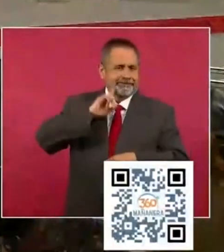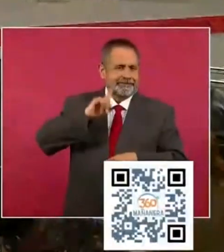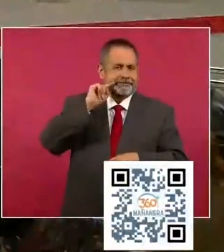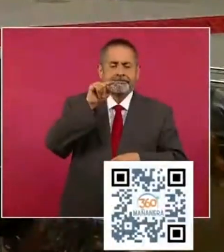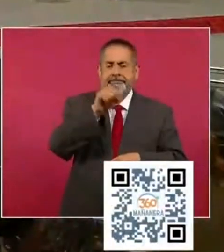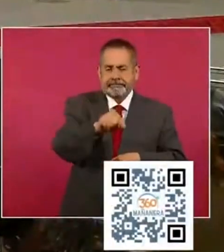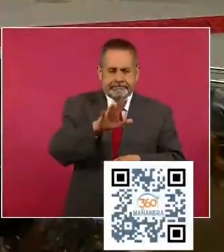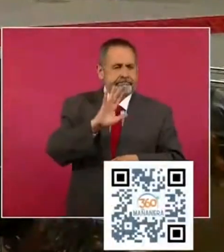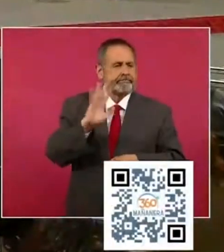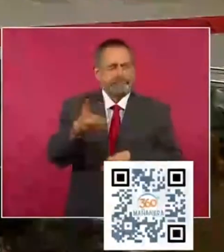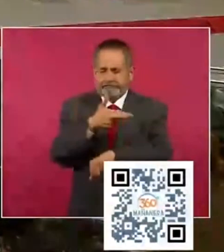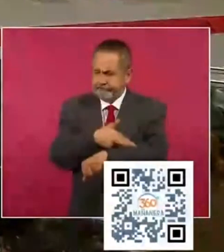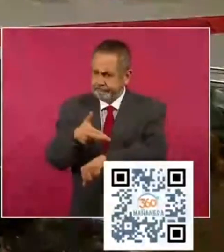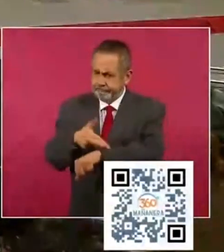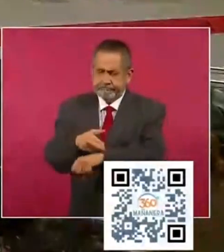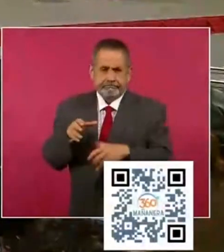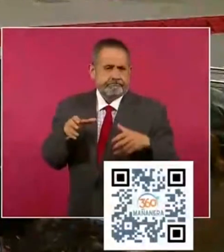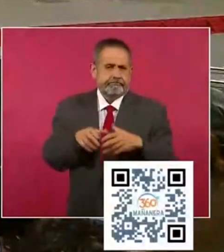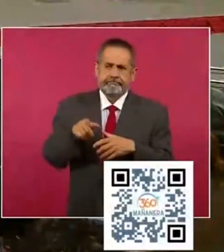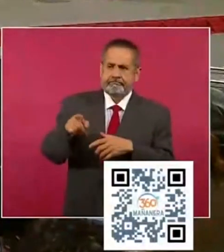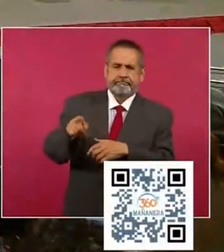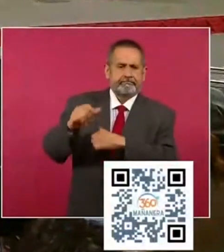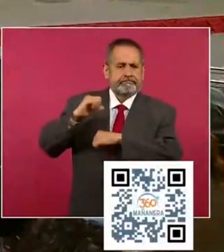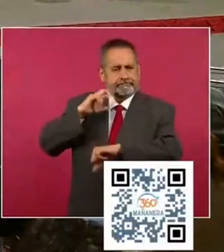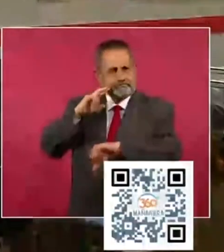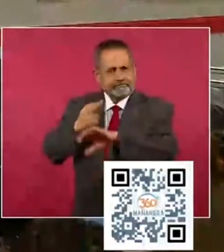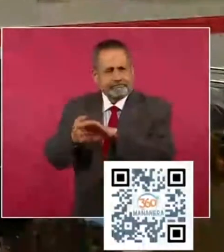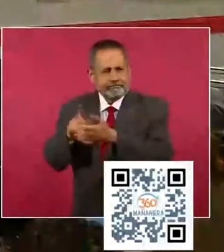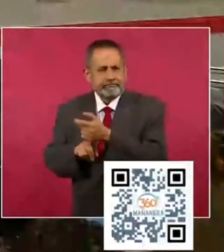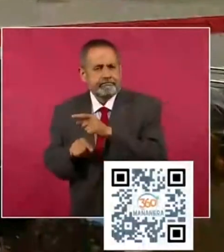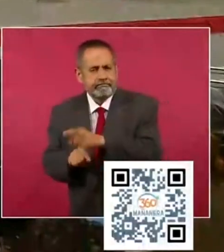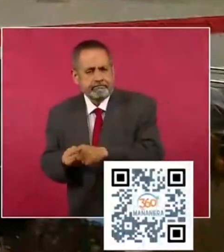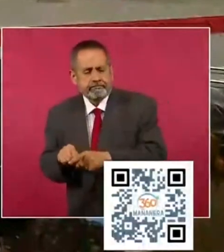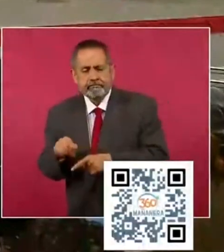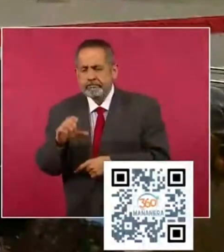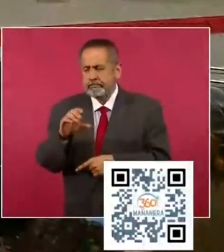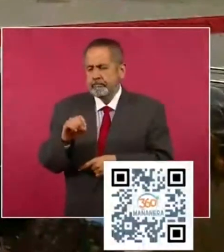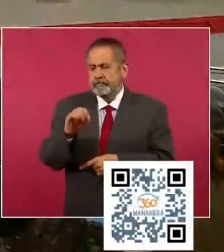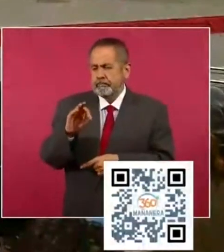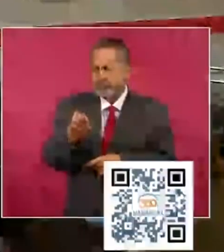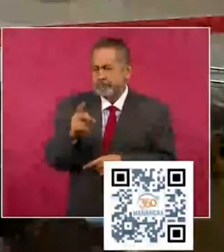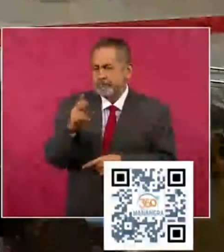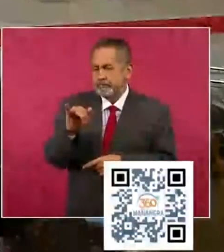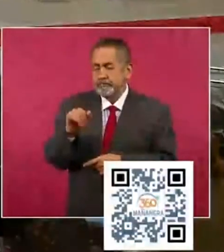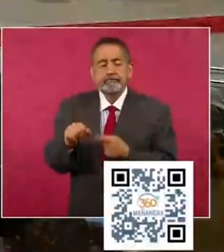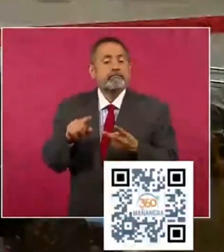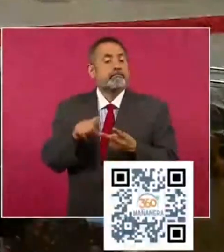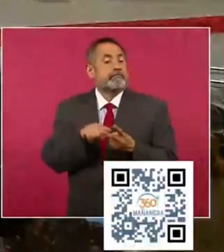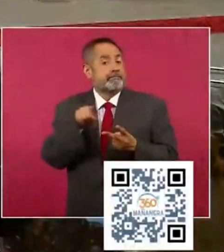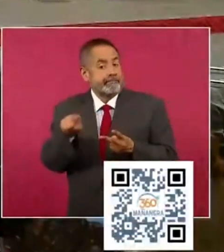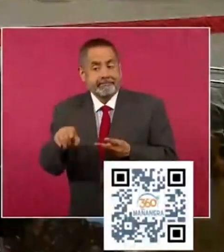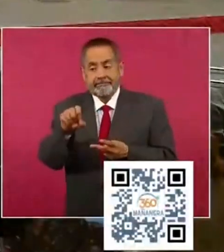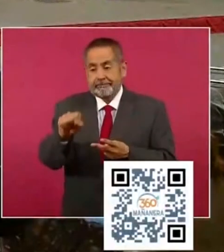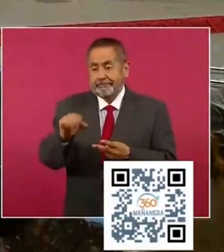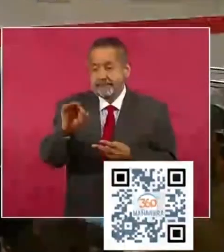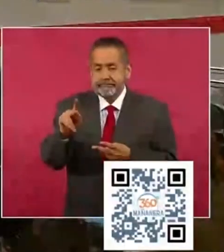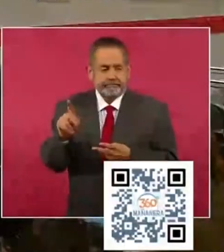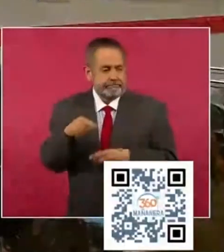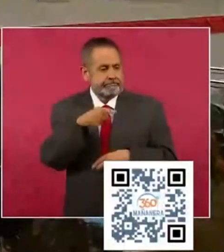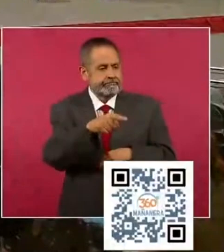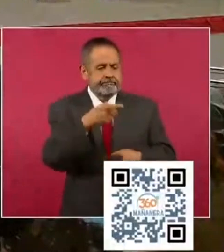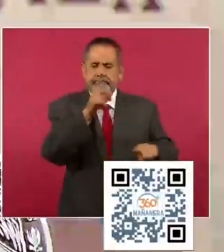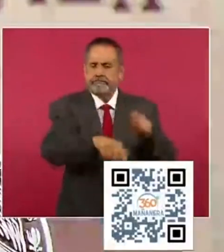y ya el propio órgano interno de control de la cofepris no y la secretaría de función pública inhabilitaron